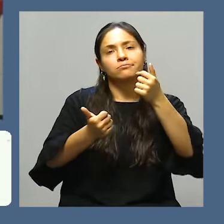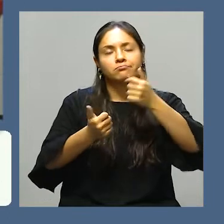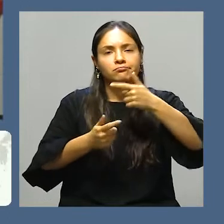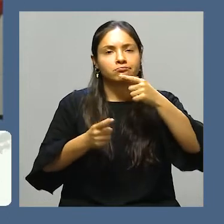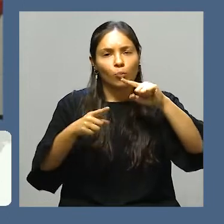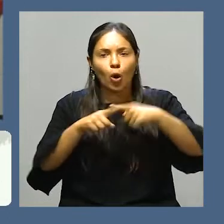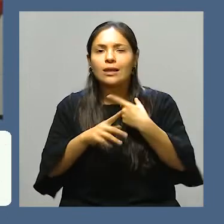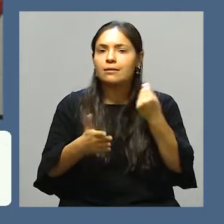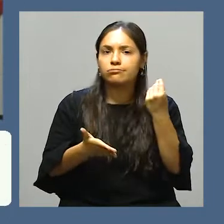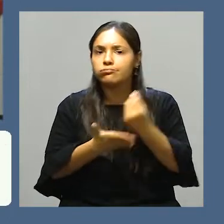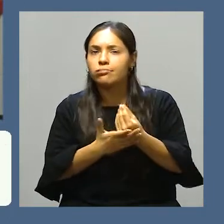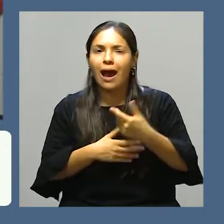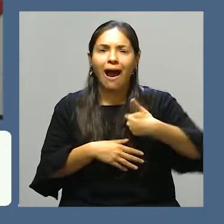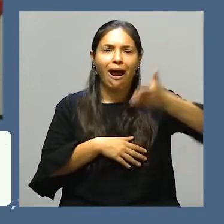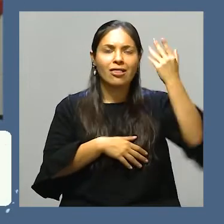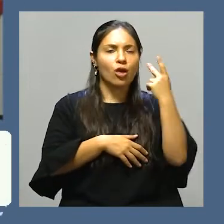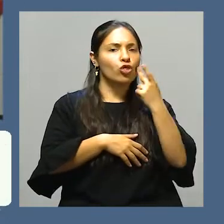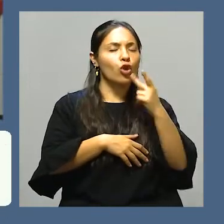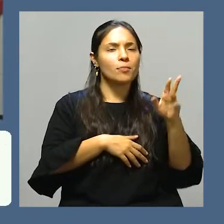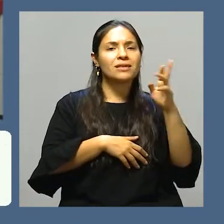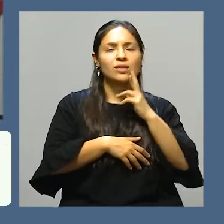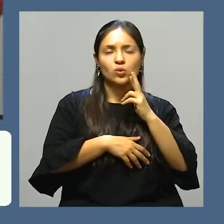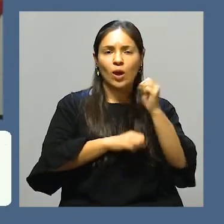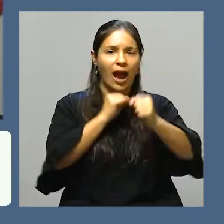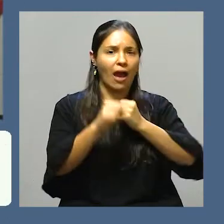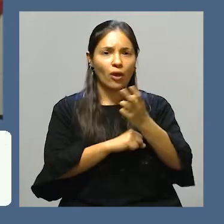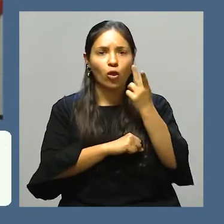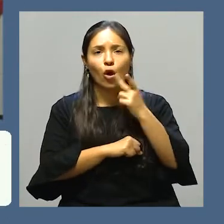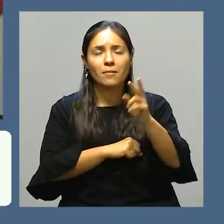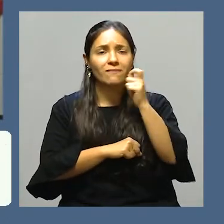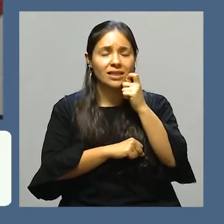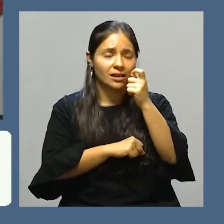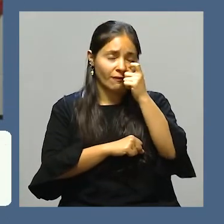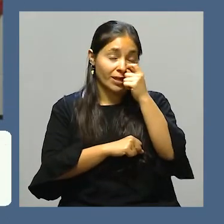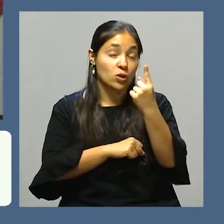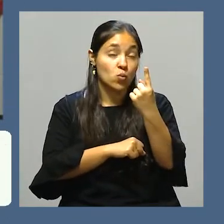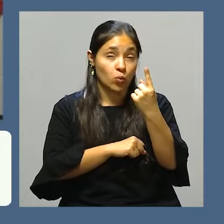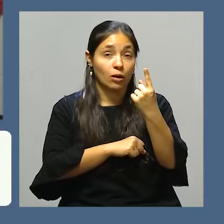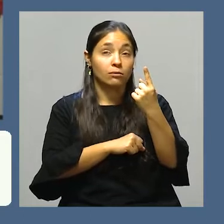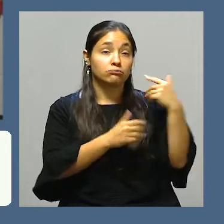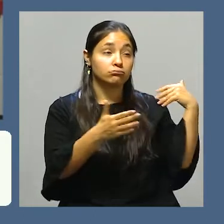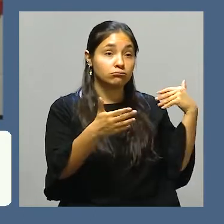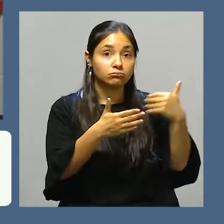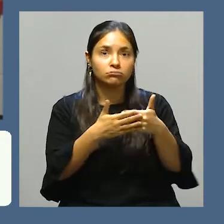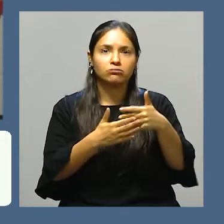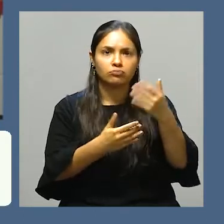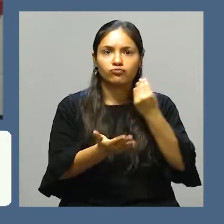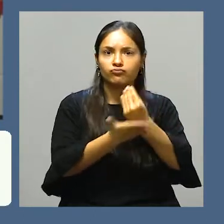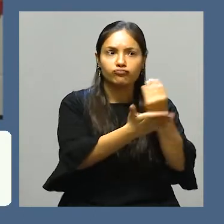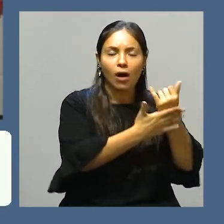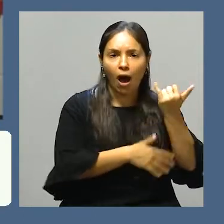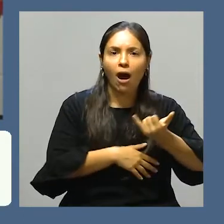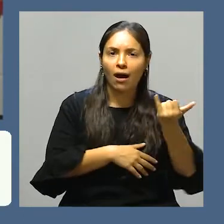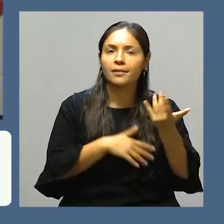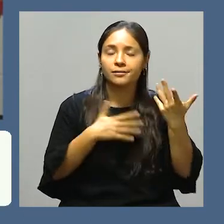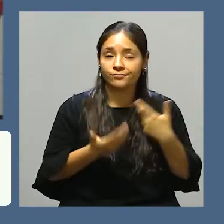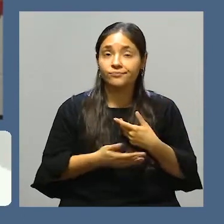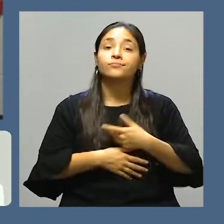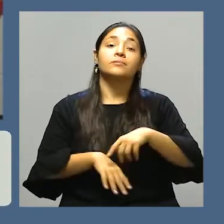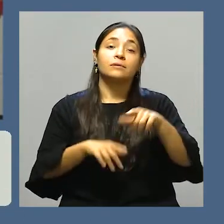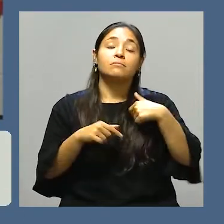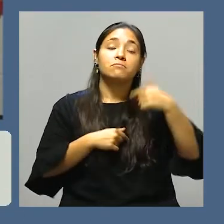especie de comparación con lo que ha sucedido, por ejemplo, en las elecciones de Argentina, que hay que decir que en las últimas la gente, los votantes, la cantidad